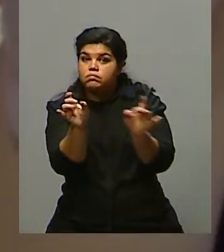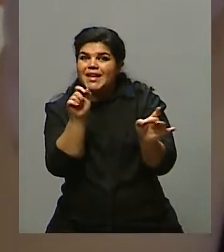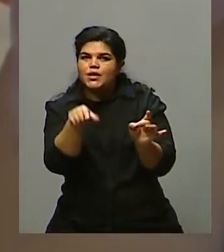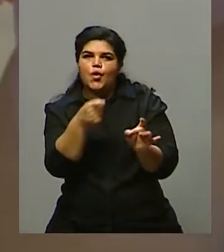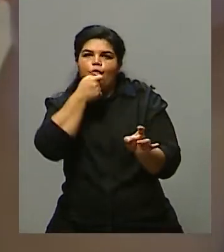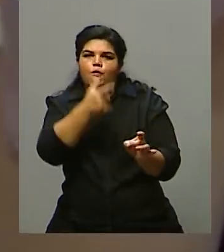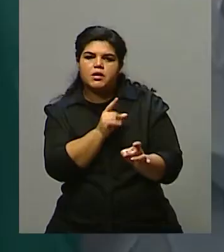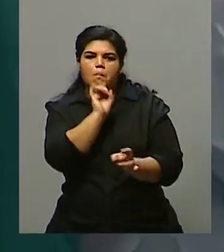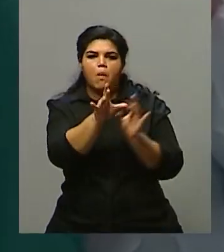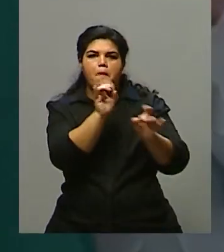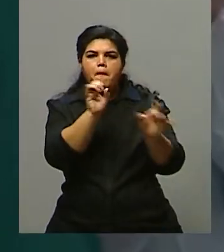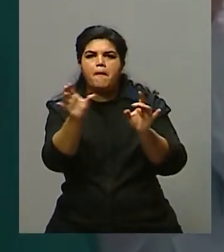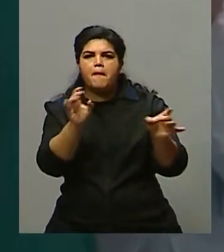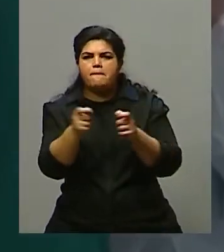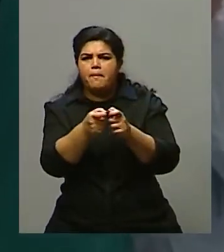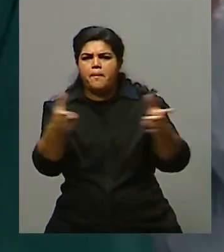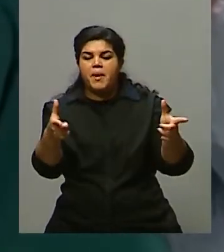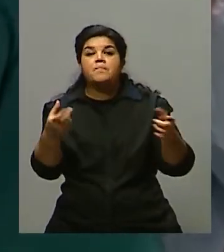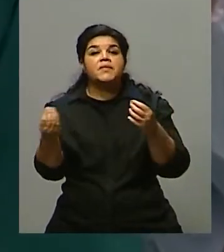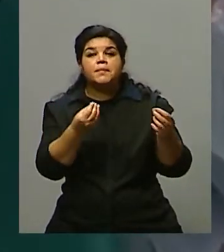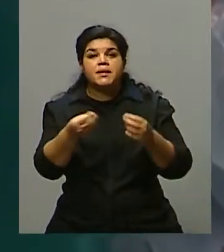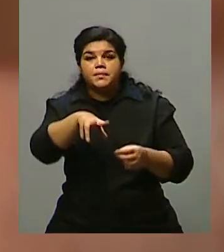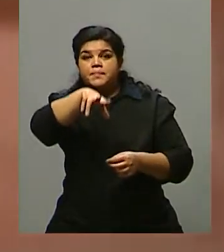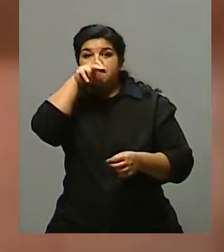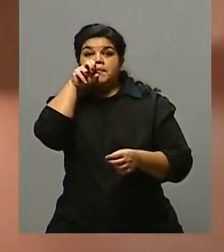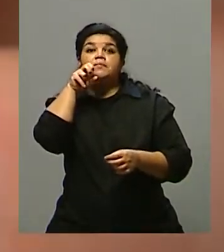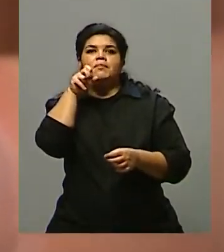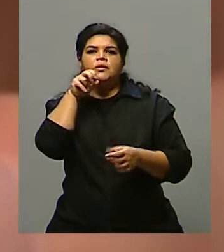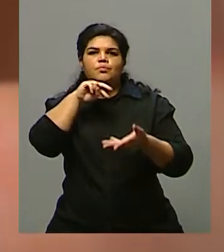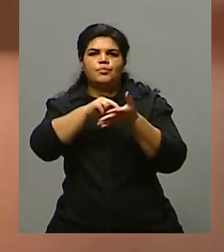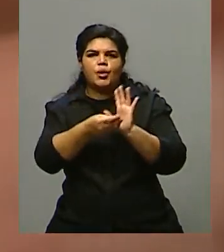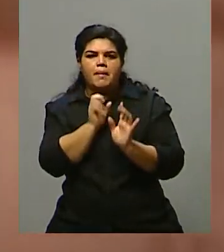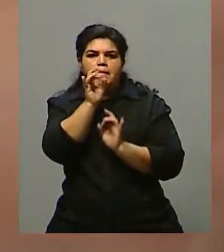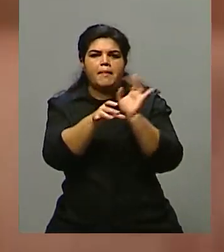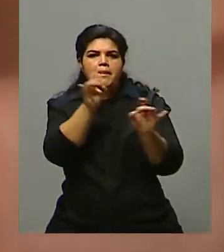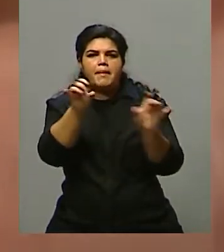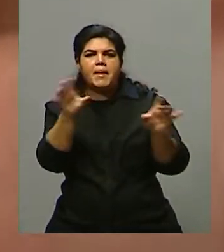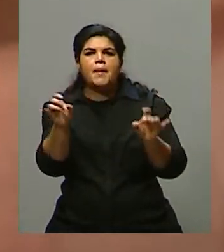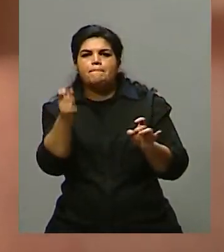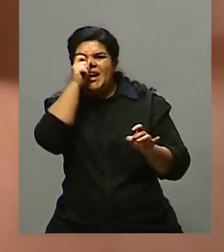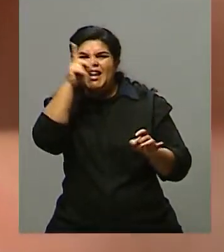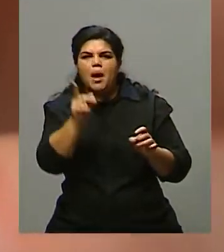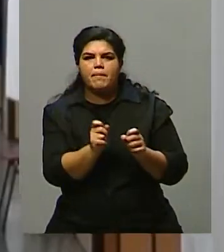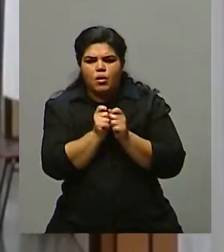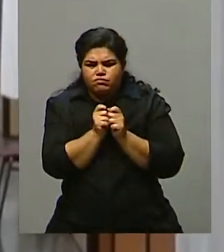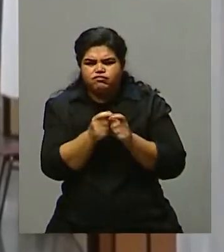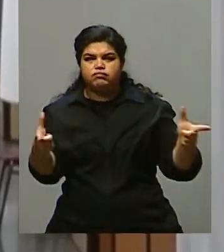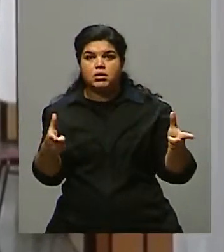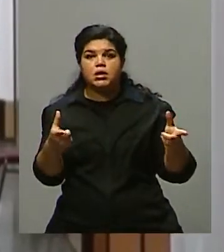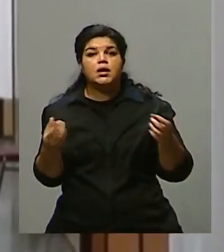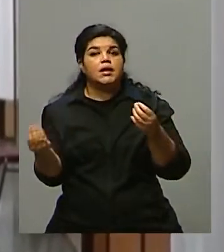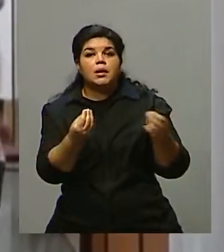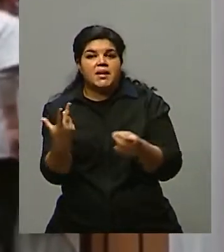se replica mucho más en la vía respiratoria, y eso hace a que eventualmente, de cierta forma, la vacuna no sea capaz de frenar